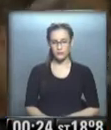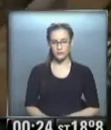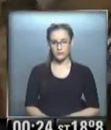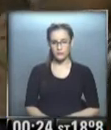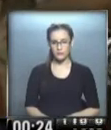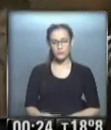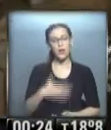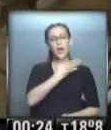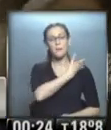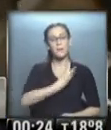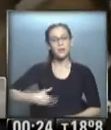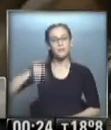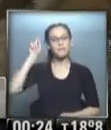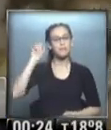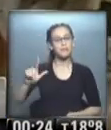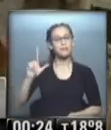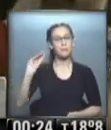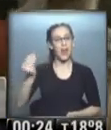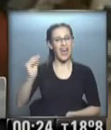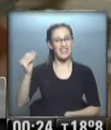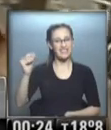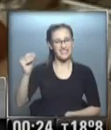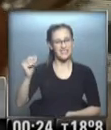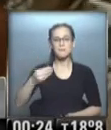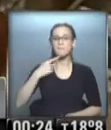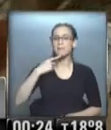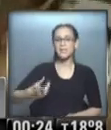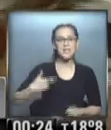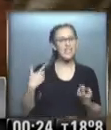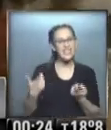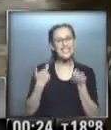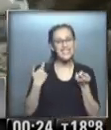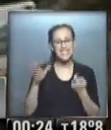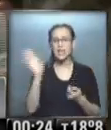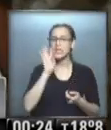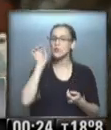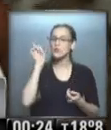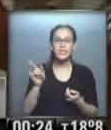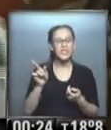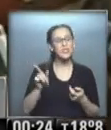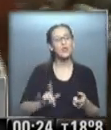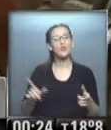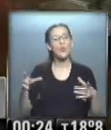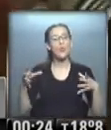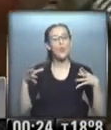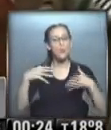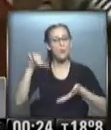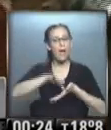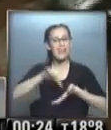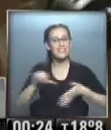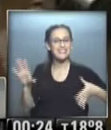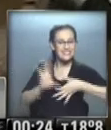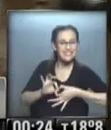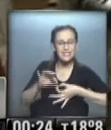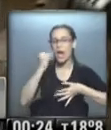La presidenta de Brasil, Dilma Rousseff, advirtió que es necesario que los Estados Unidos y sus aliados cierren sus acciones